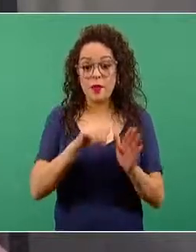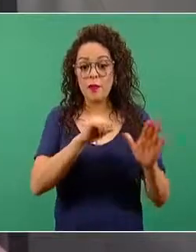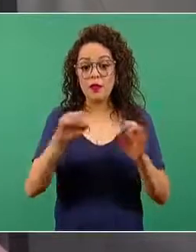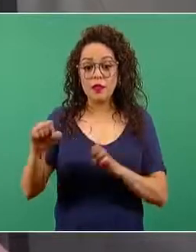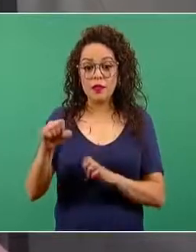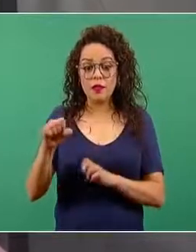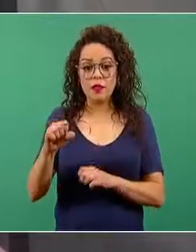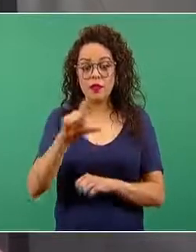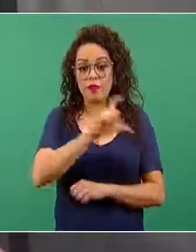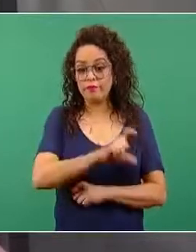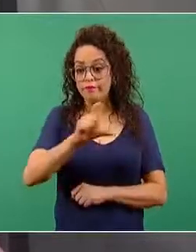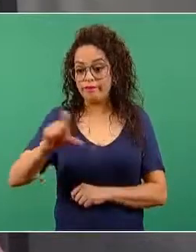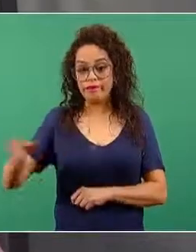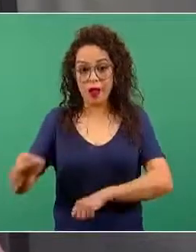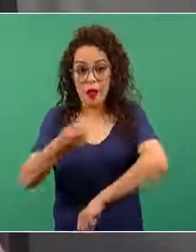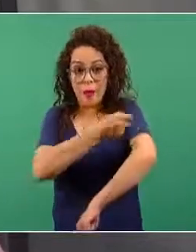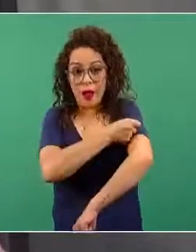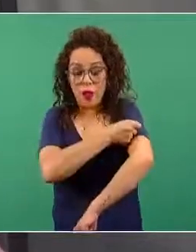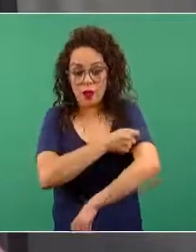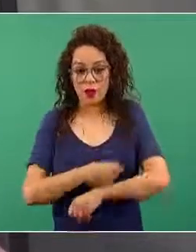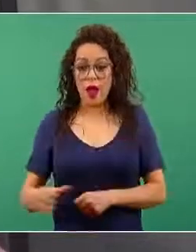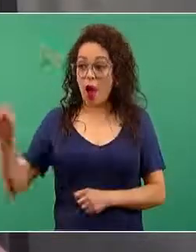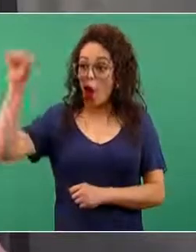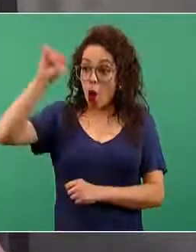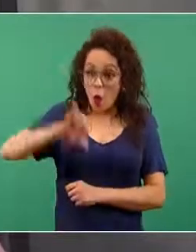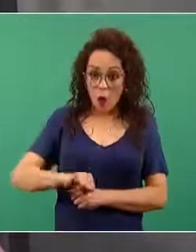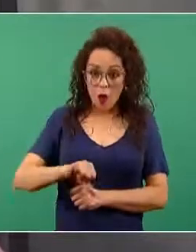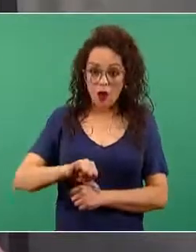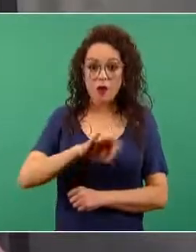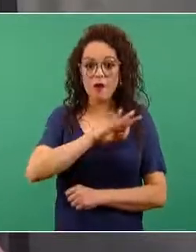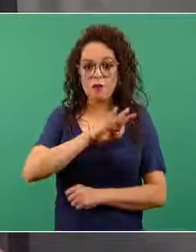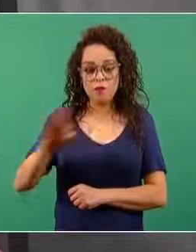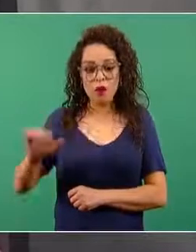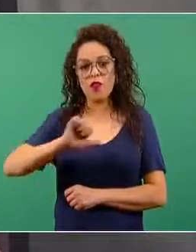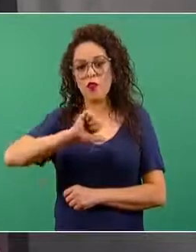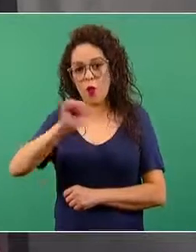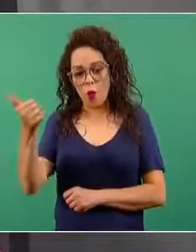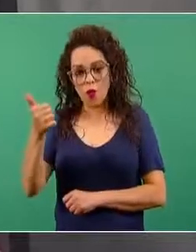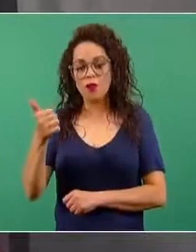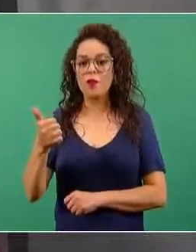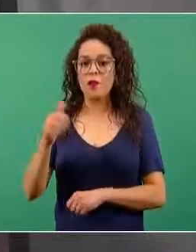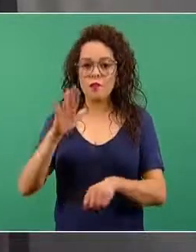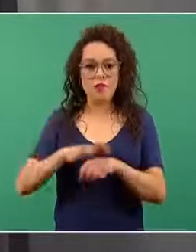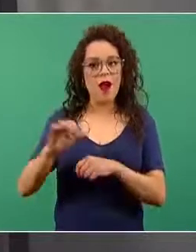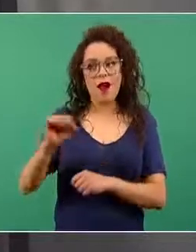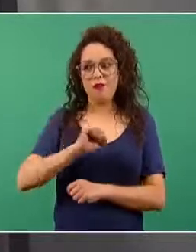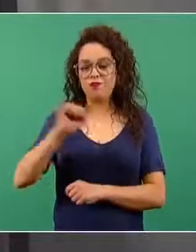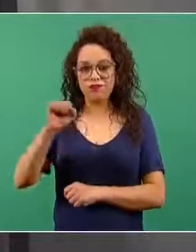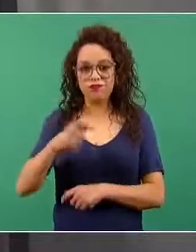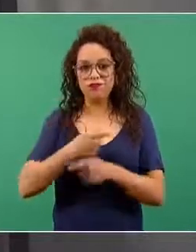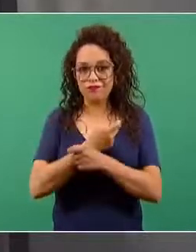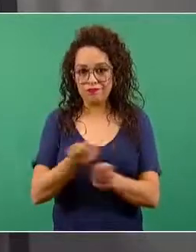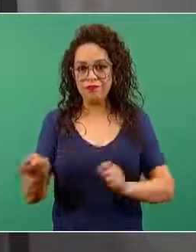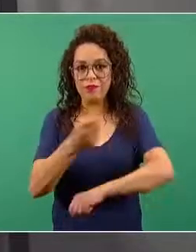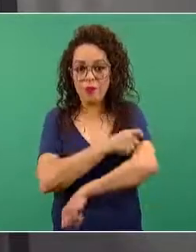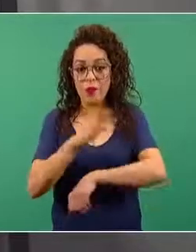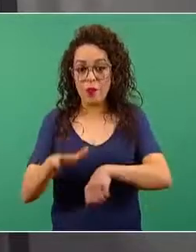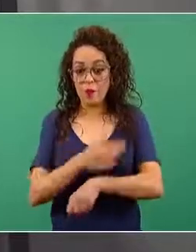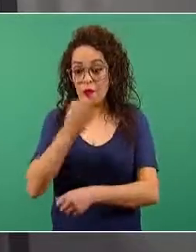360,600 dosis de vacunas, y hoy muy posiblemente logremos otra cifra récord, porque a las 4 de la tarde habíamos